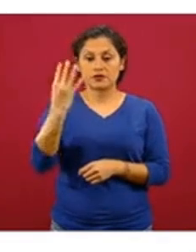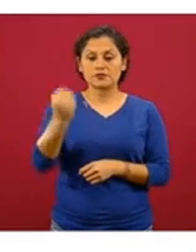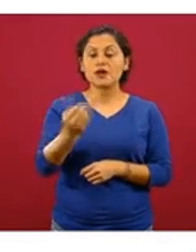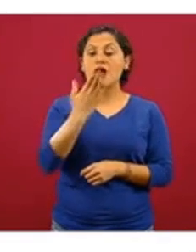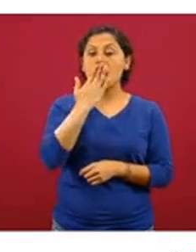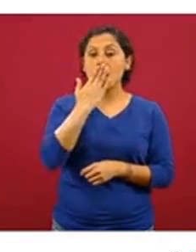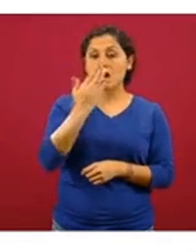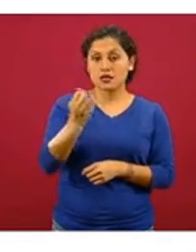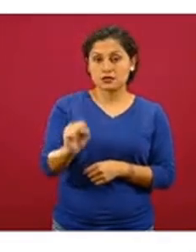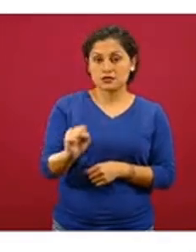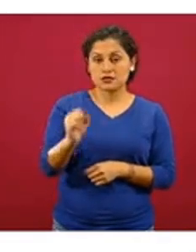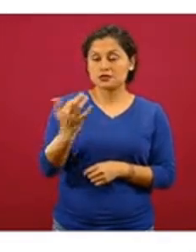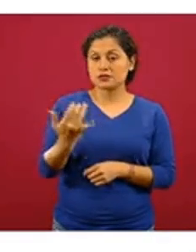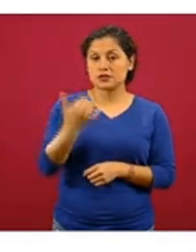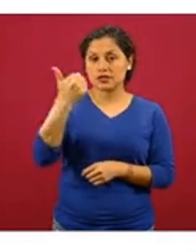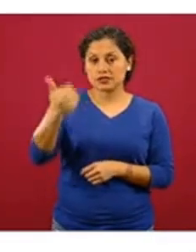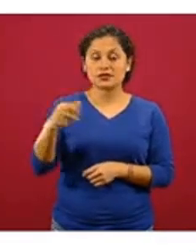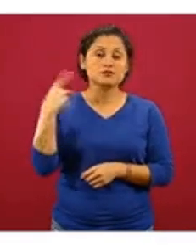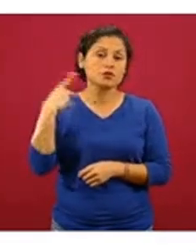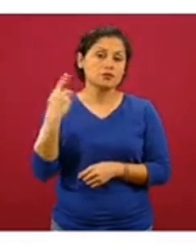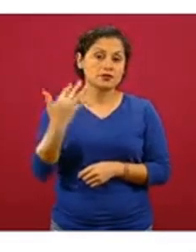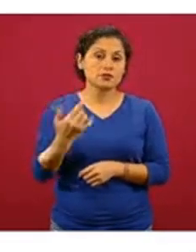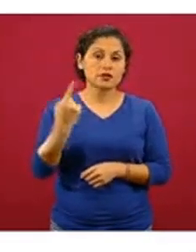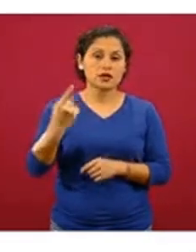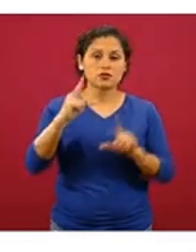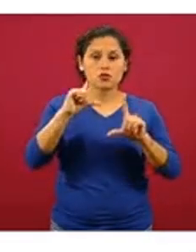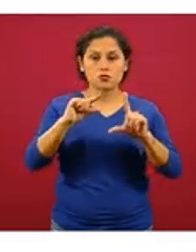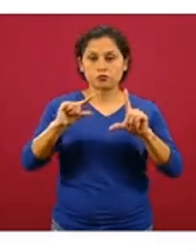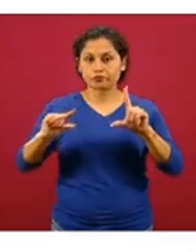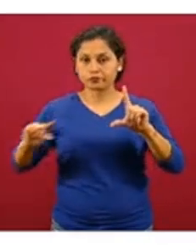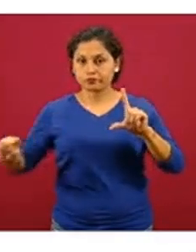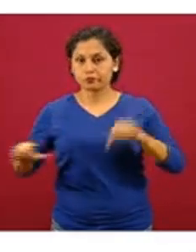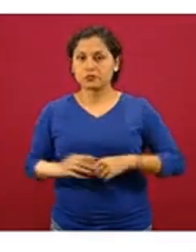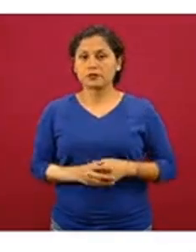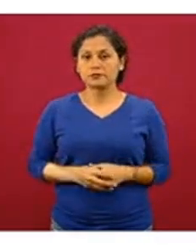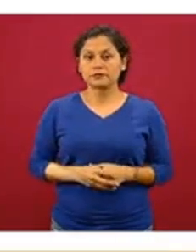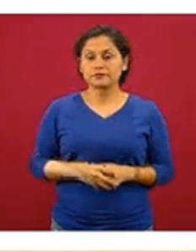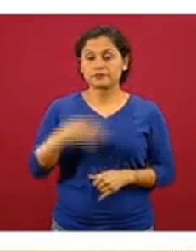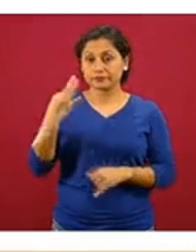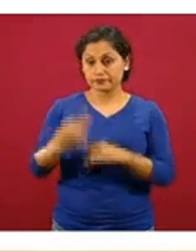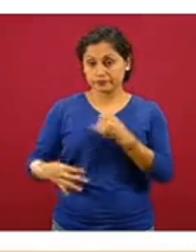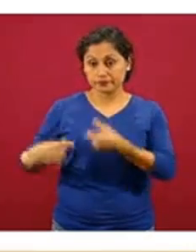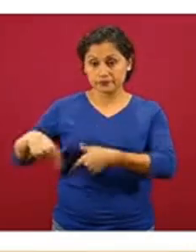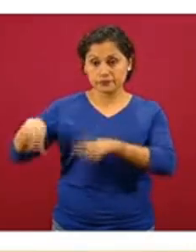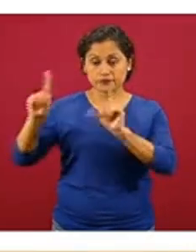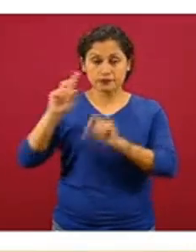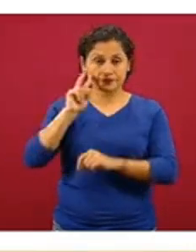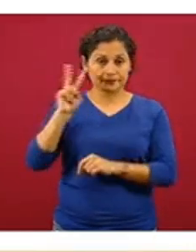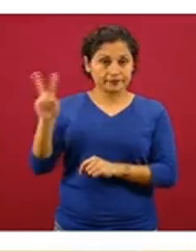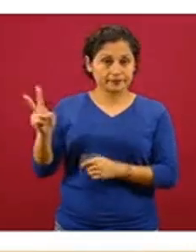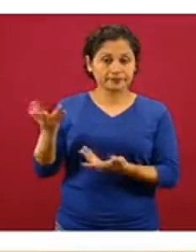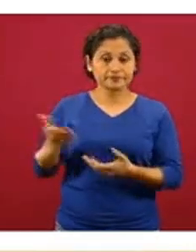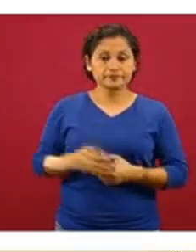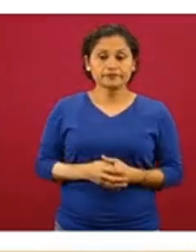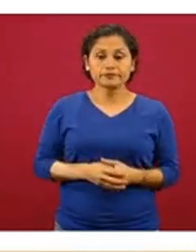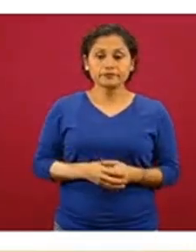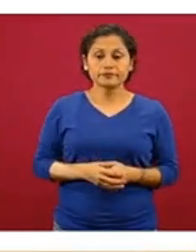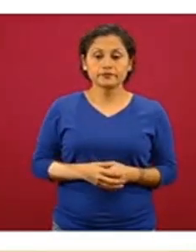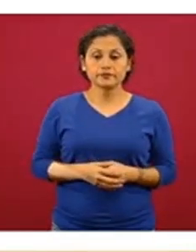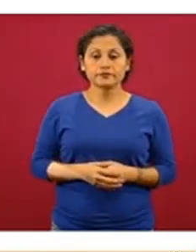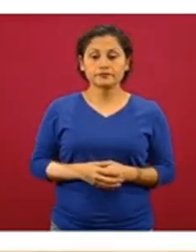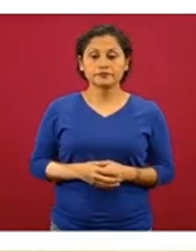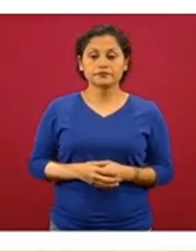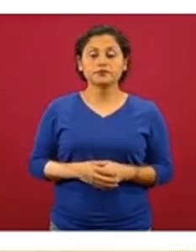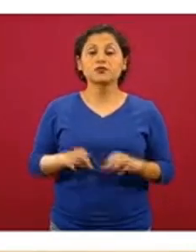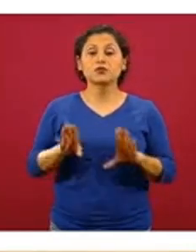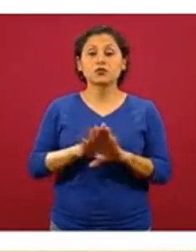56%, Puebla 51% y así progresivamente. Y en la última diapositiva lo que podemos ver es la progresión de